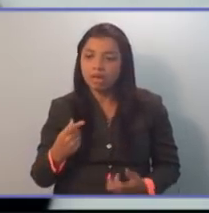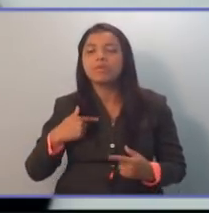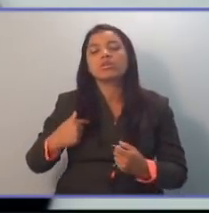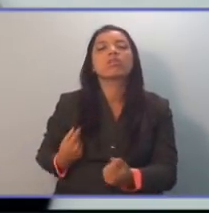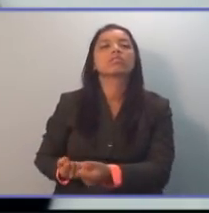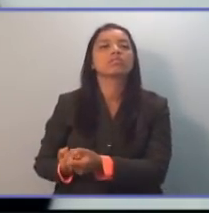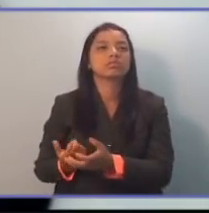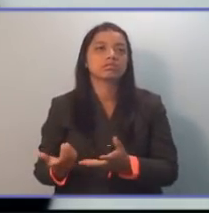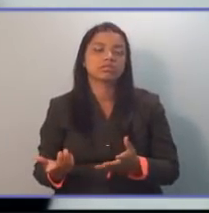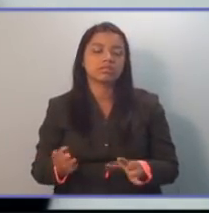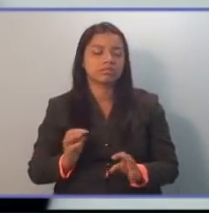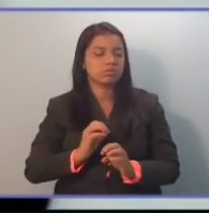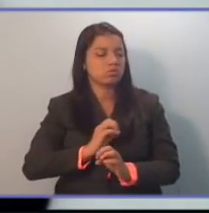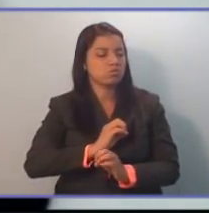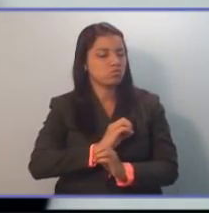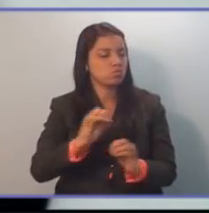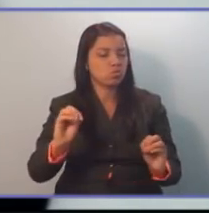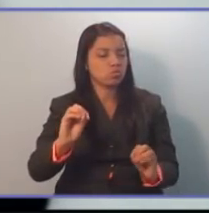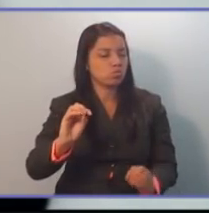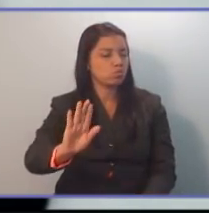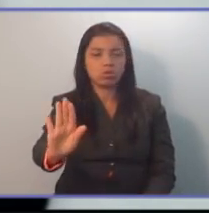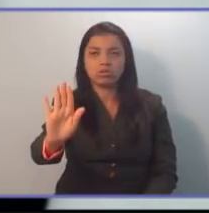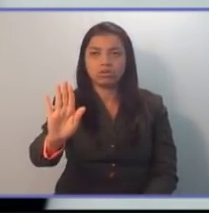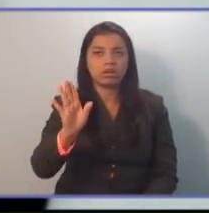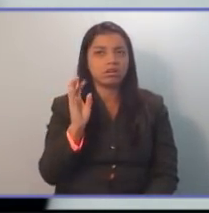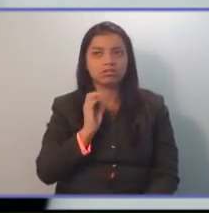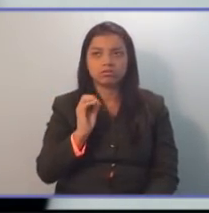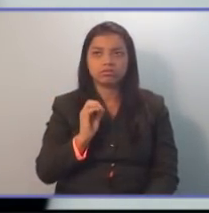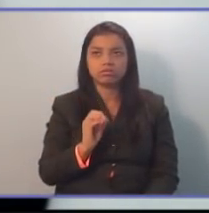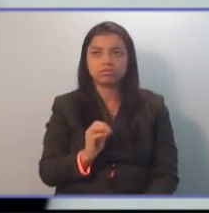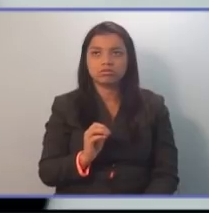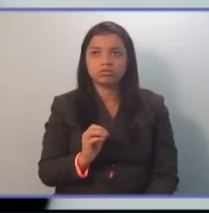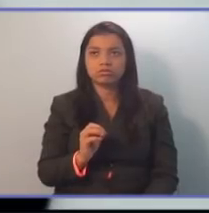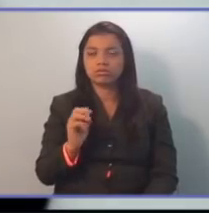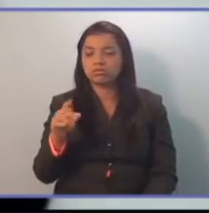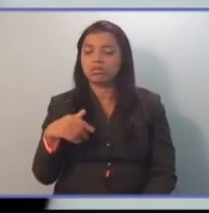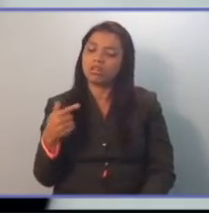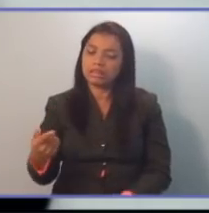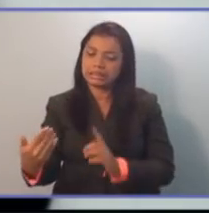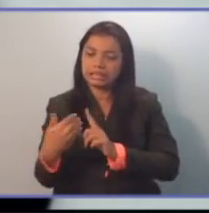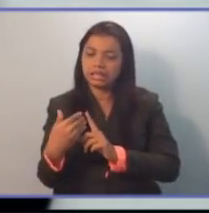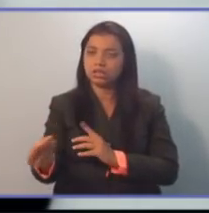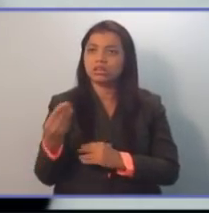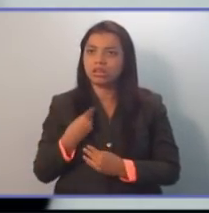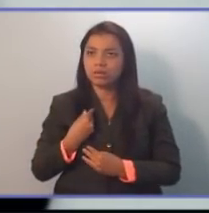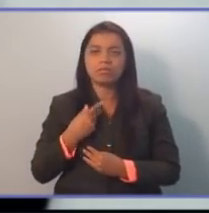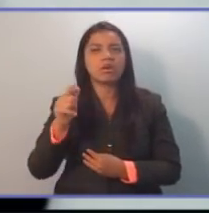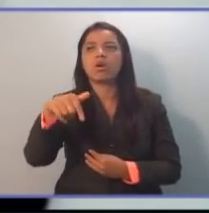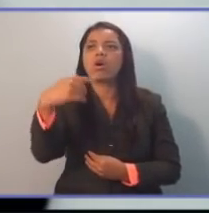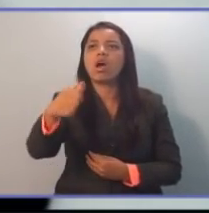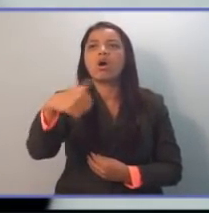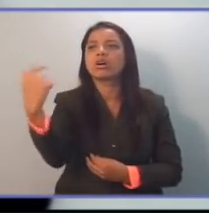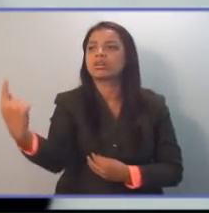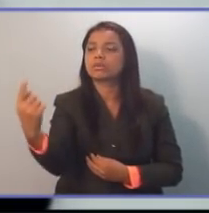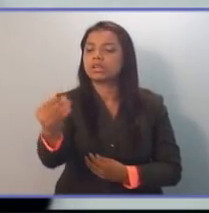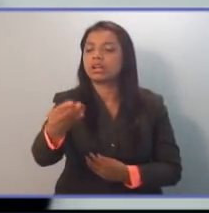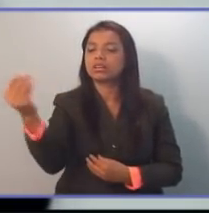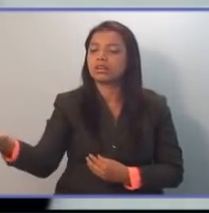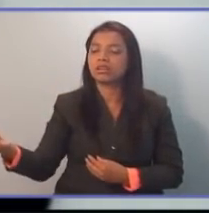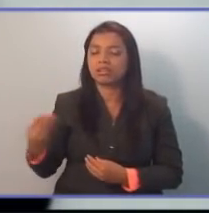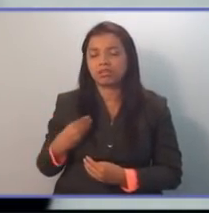ni en forma directa ni por interpósita persona. Nunca he